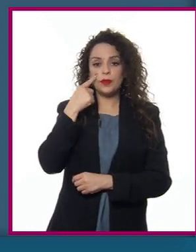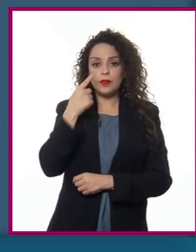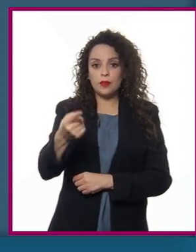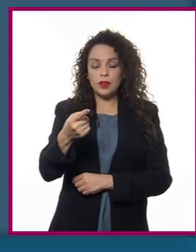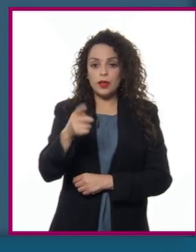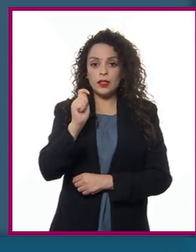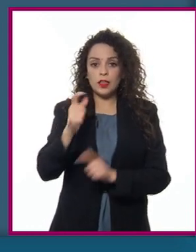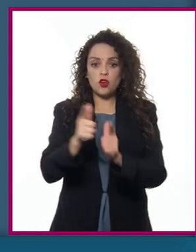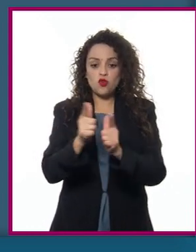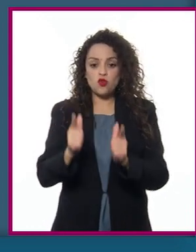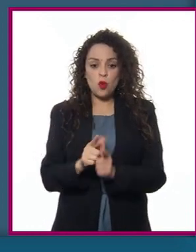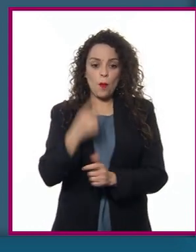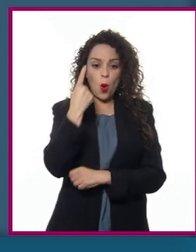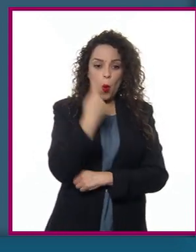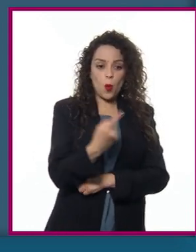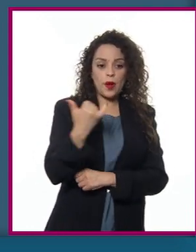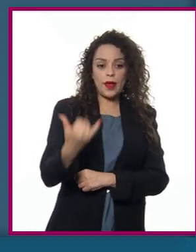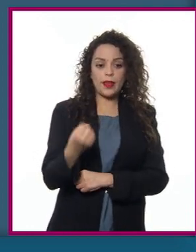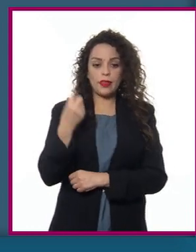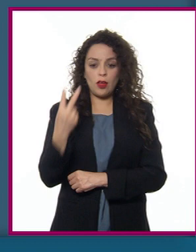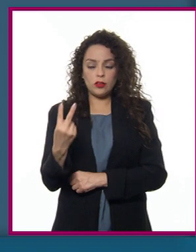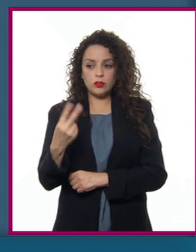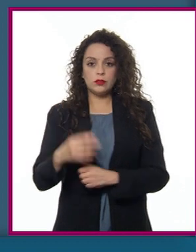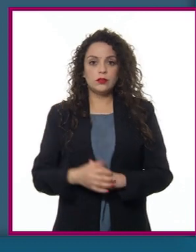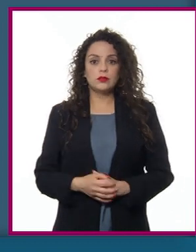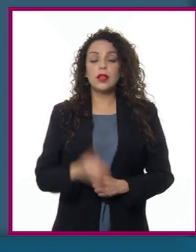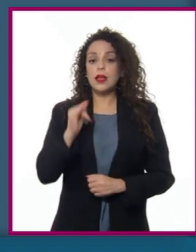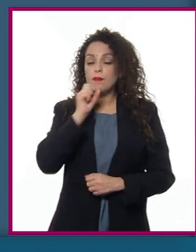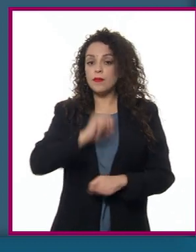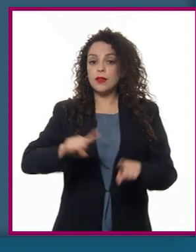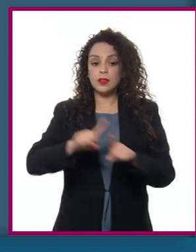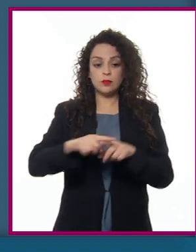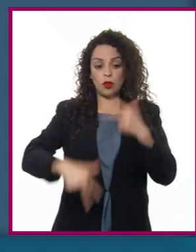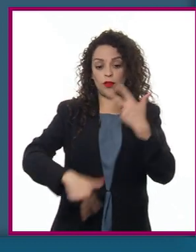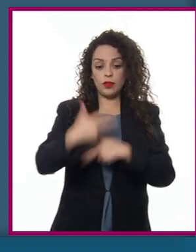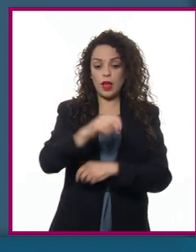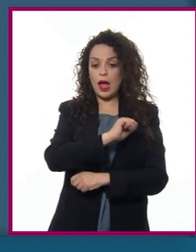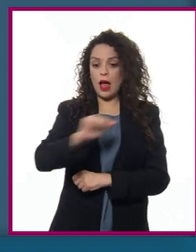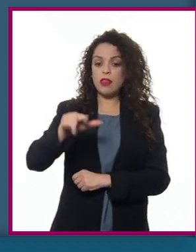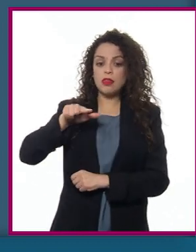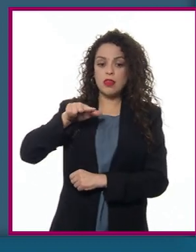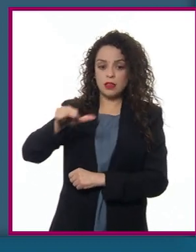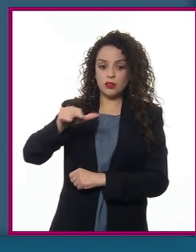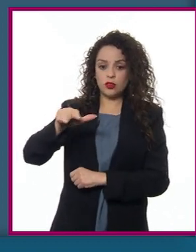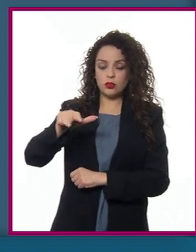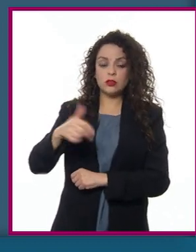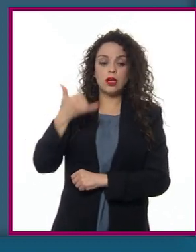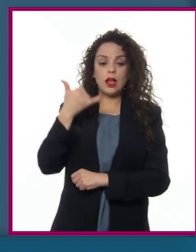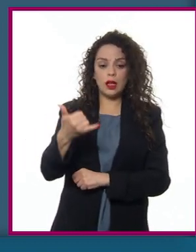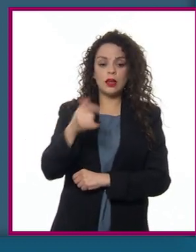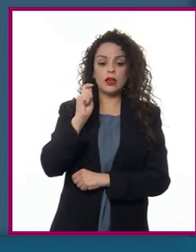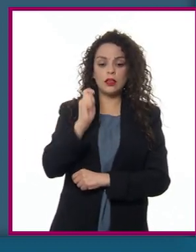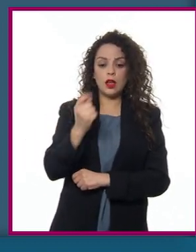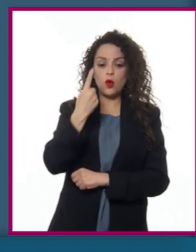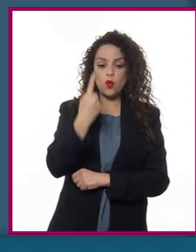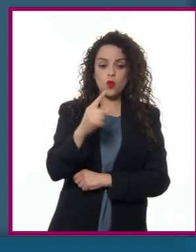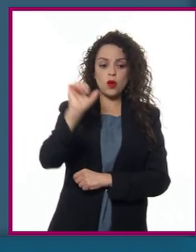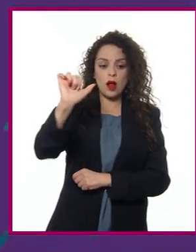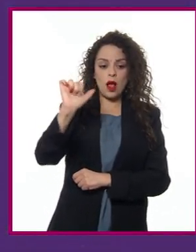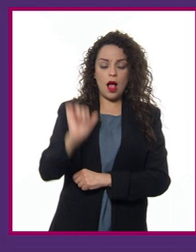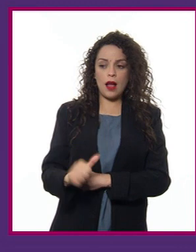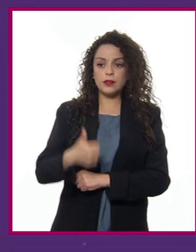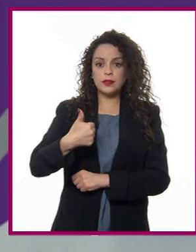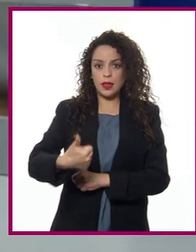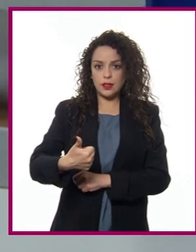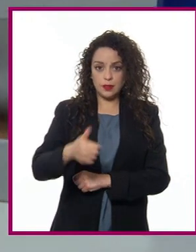particular los grupos 1 y 2, así como los del 13 al 18 y los periodos del 1 al